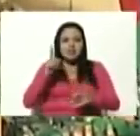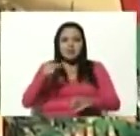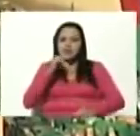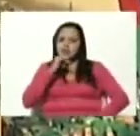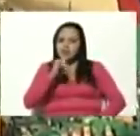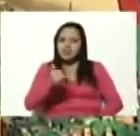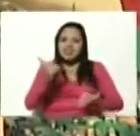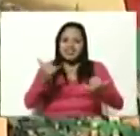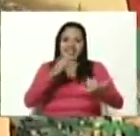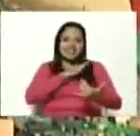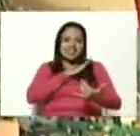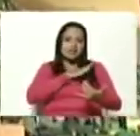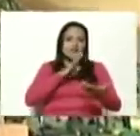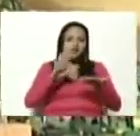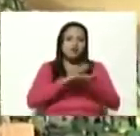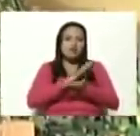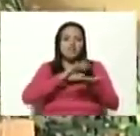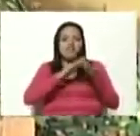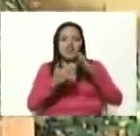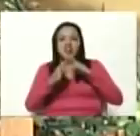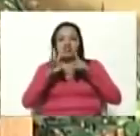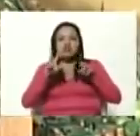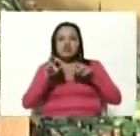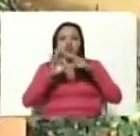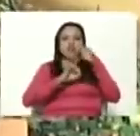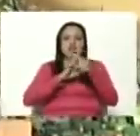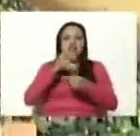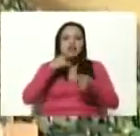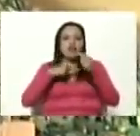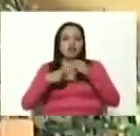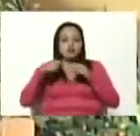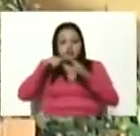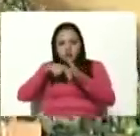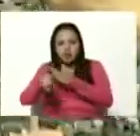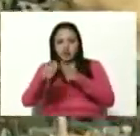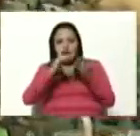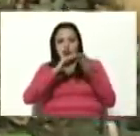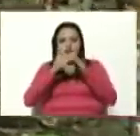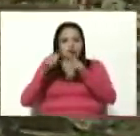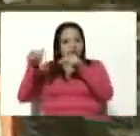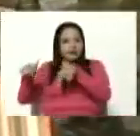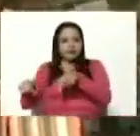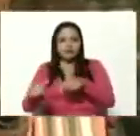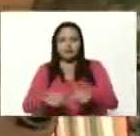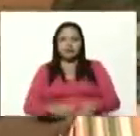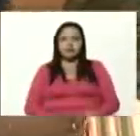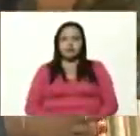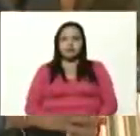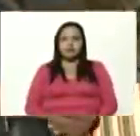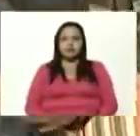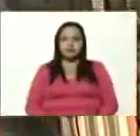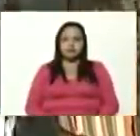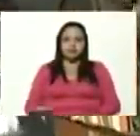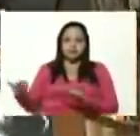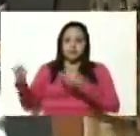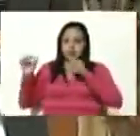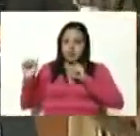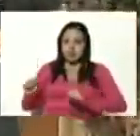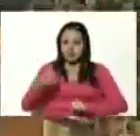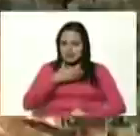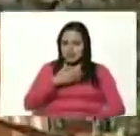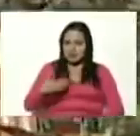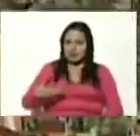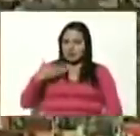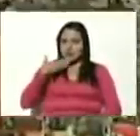ya tenemos sobre Barrio Nuevo, Barrio Tricolor, en la comunidad de Los Sin Techo. Adelante, Rubén. Así es, mi presidente, muchas